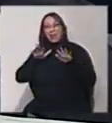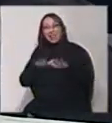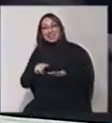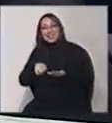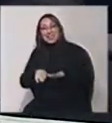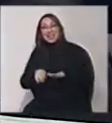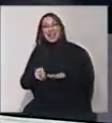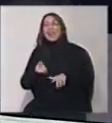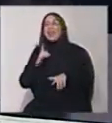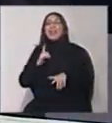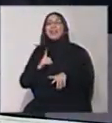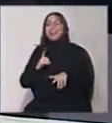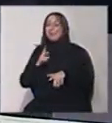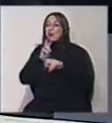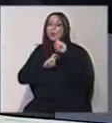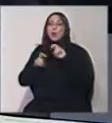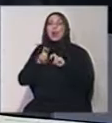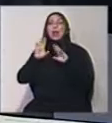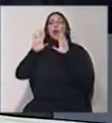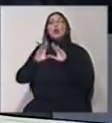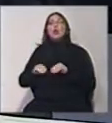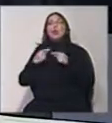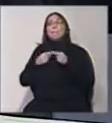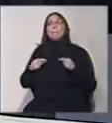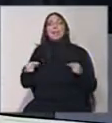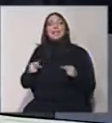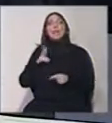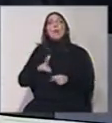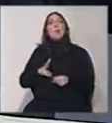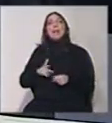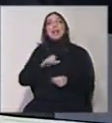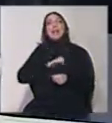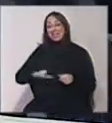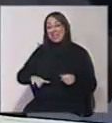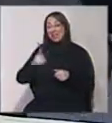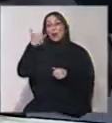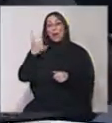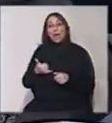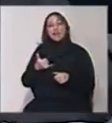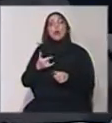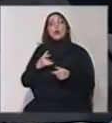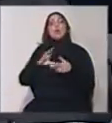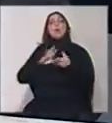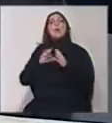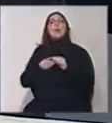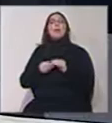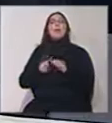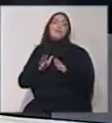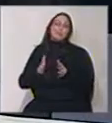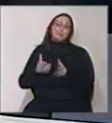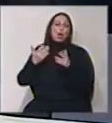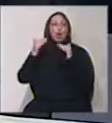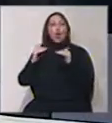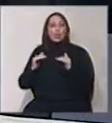que recurrir o apelar a todos los recursos materiales y humanos que el Estado pueda tener de una forma ordenada. Aquí no estamos